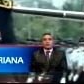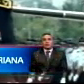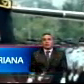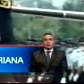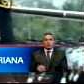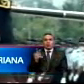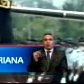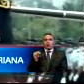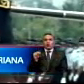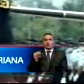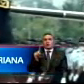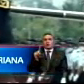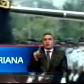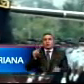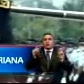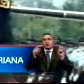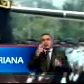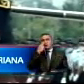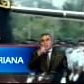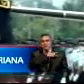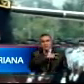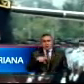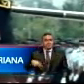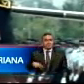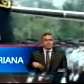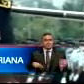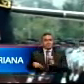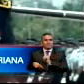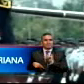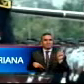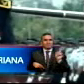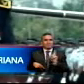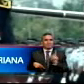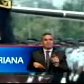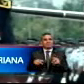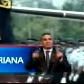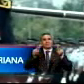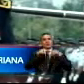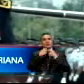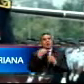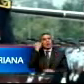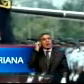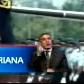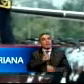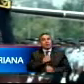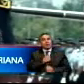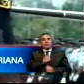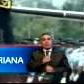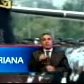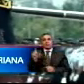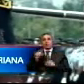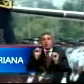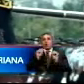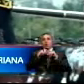no en intereses personales, partidistas o